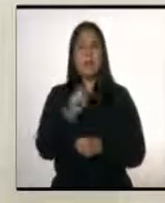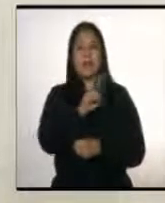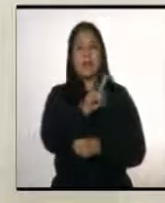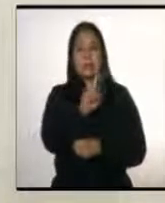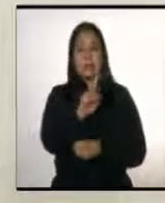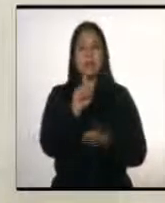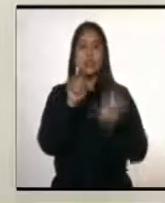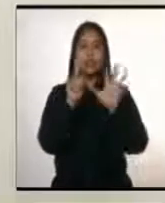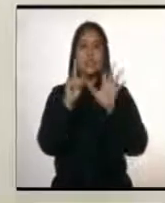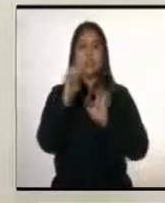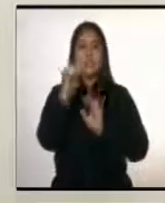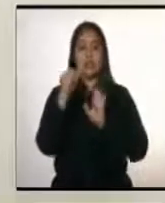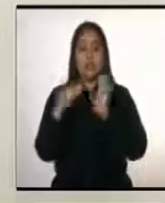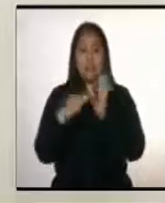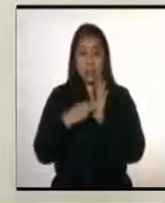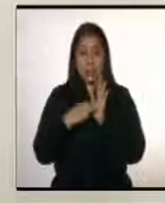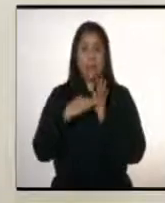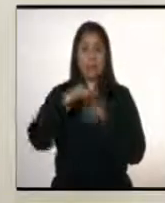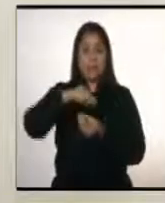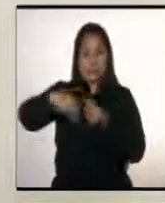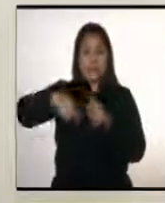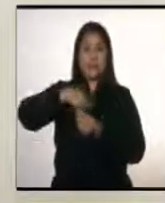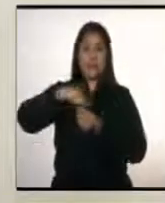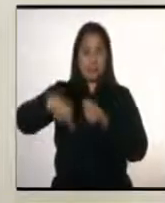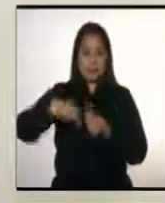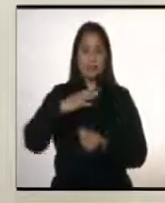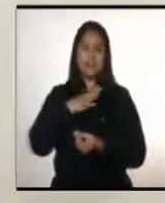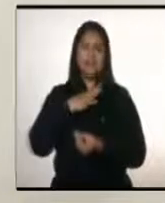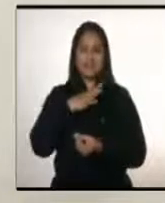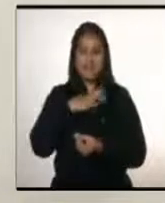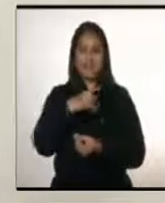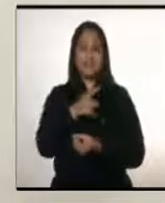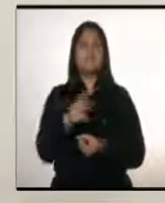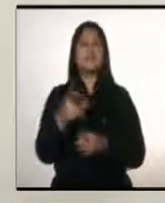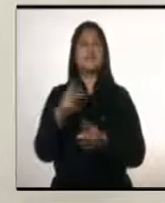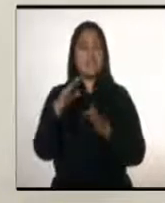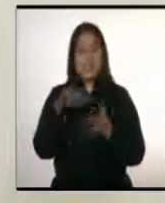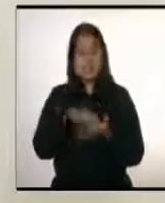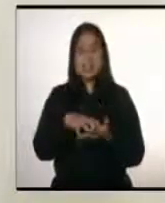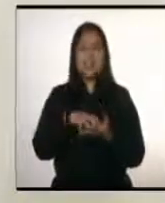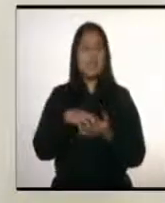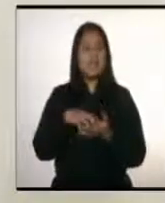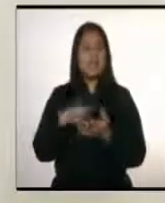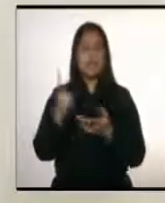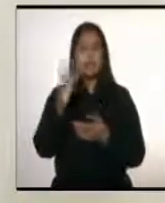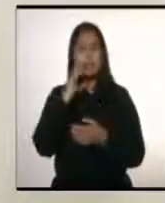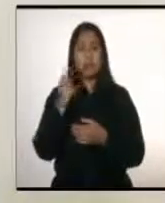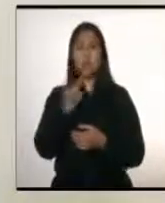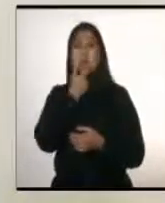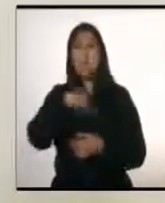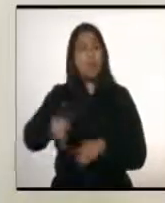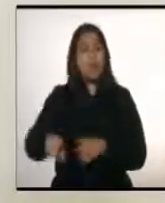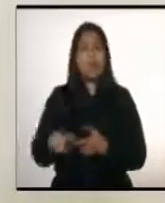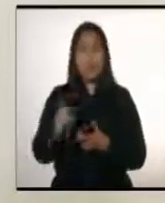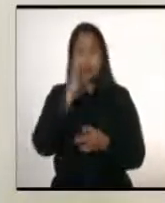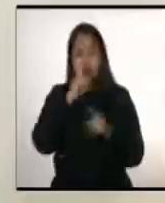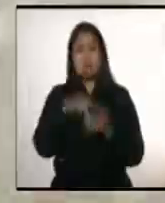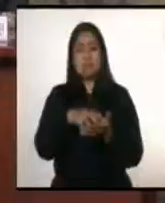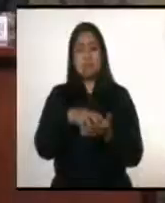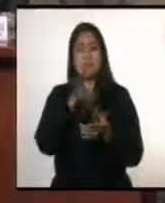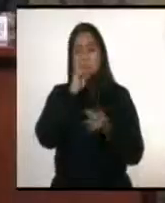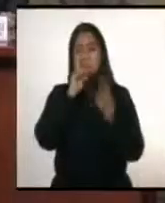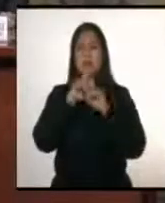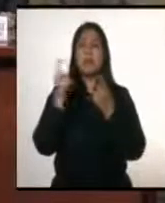mil familias que se encuentran en situación de vulnerabilidad, no solo por lo que hoy estamos viviendo, sino por el cambio